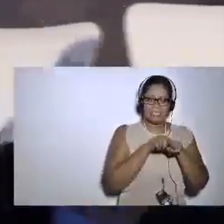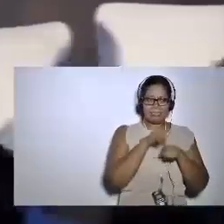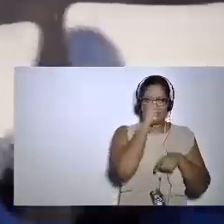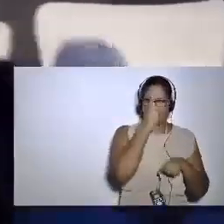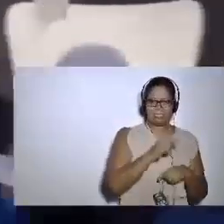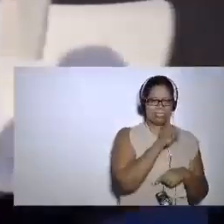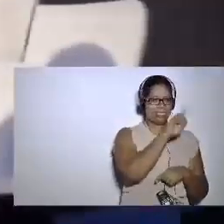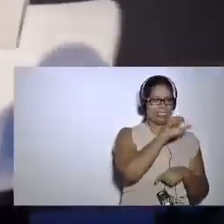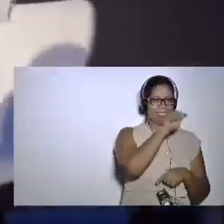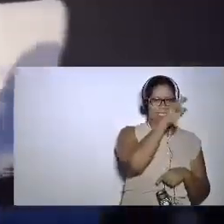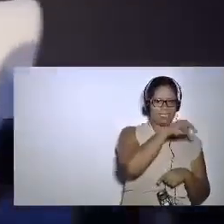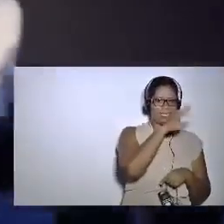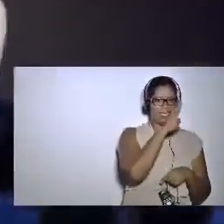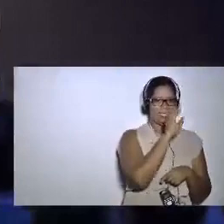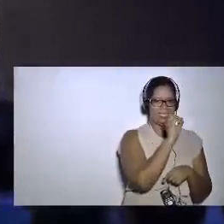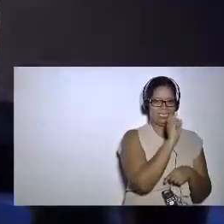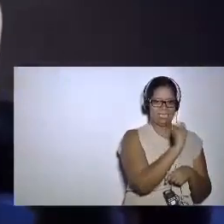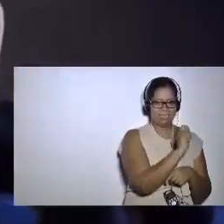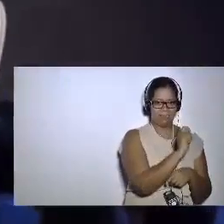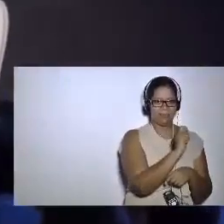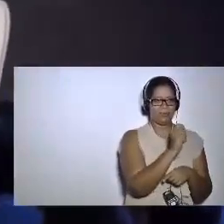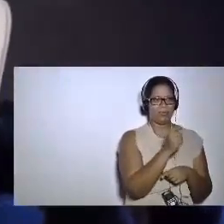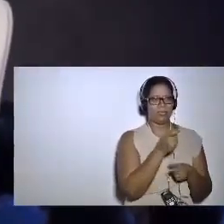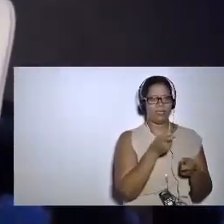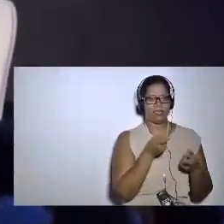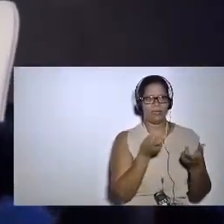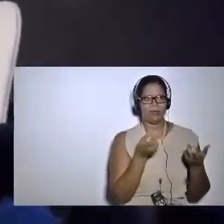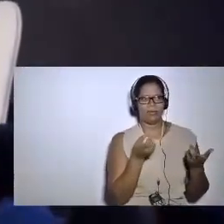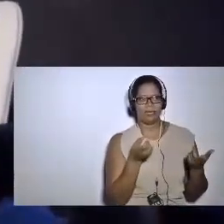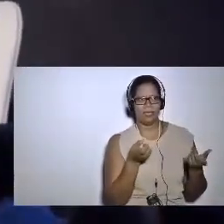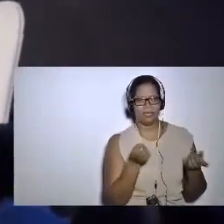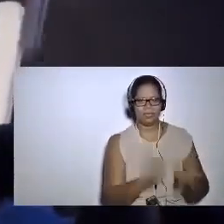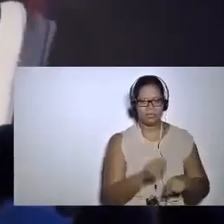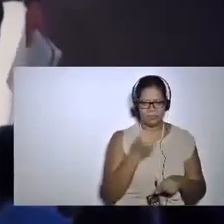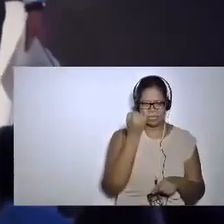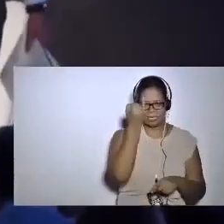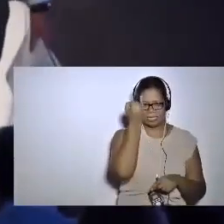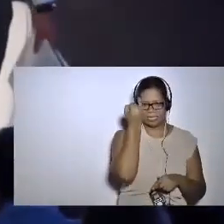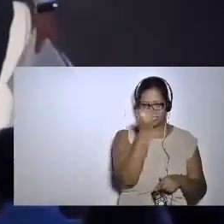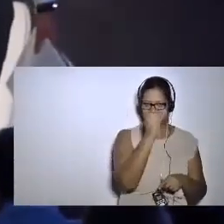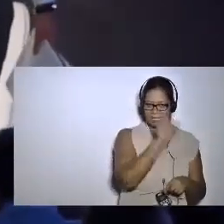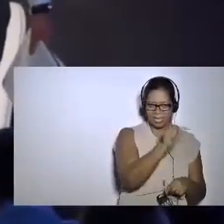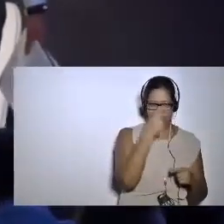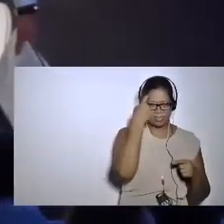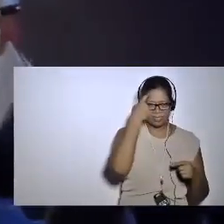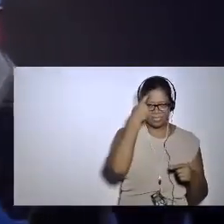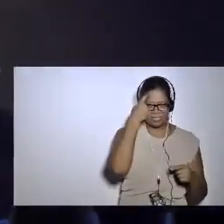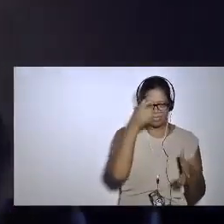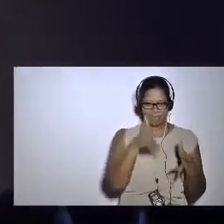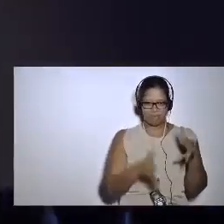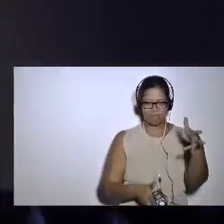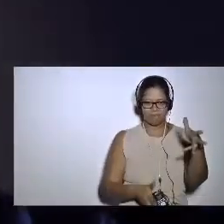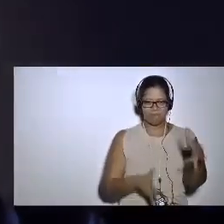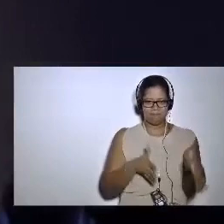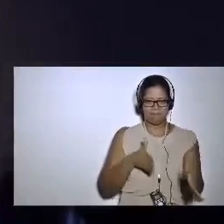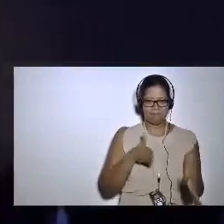supuesto, es algo inteligencia artificial, y Pablo también lo mencionó cuando